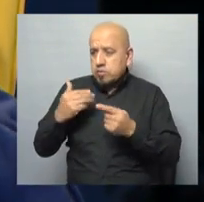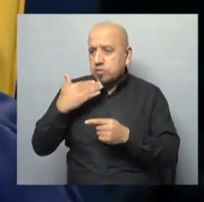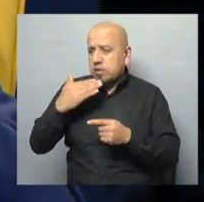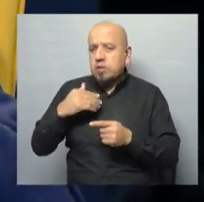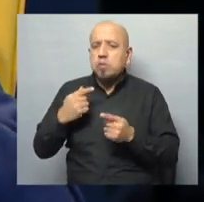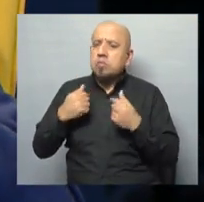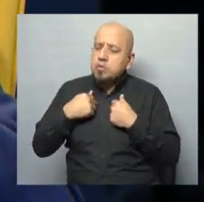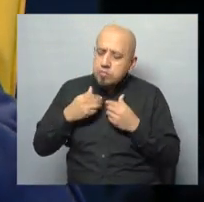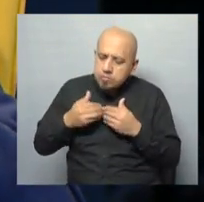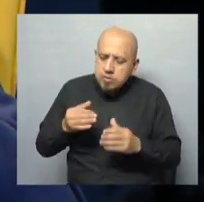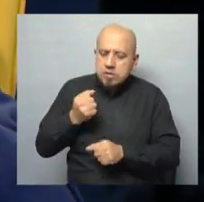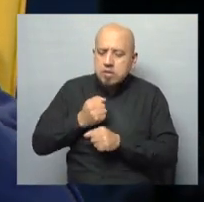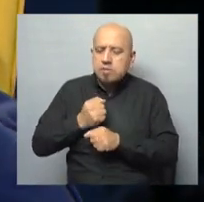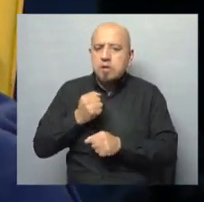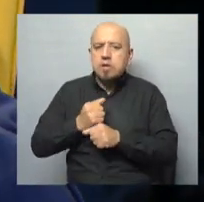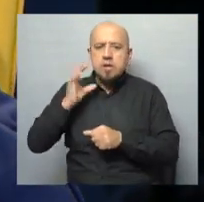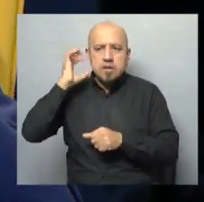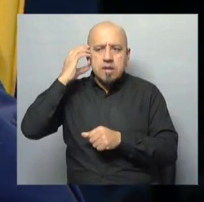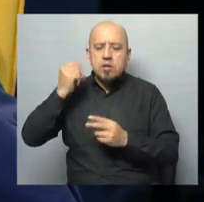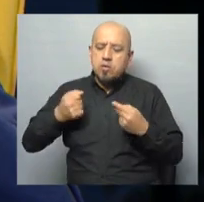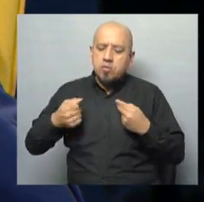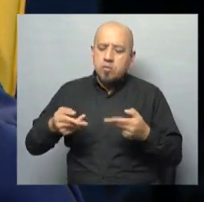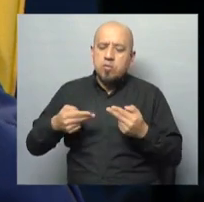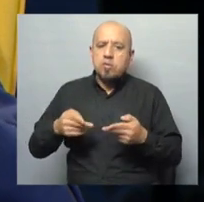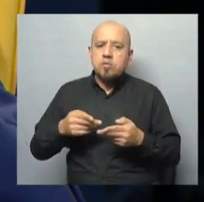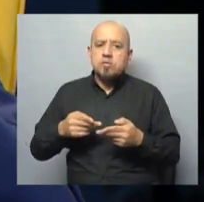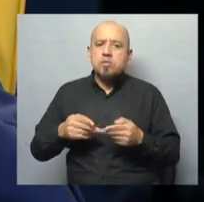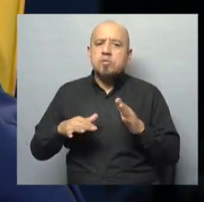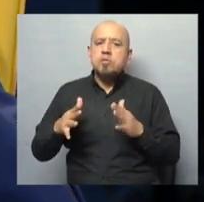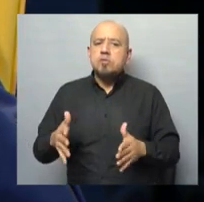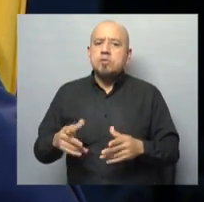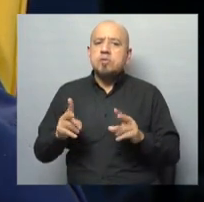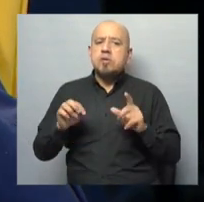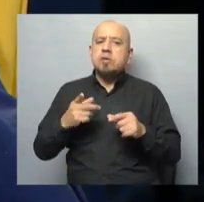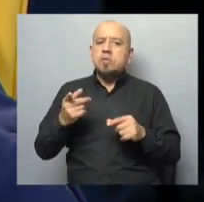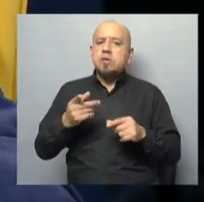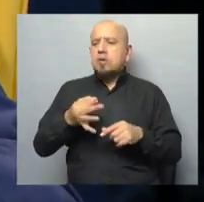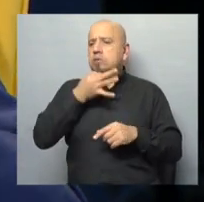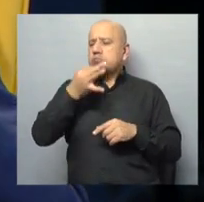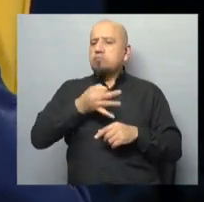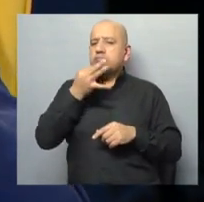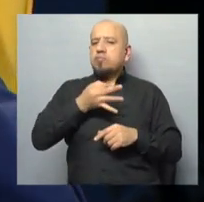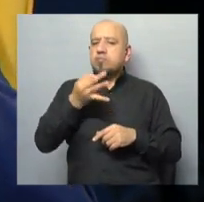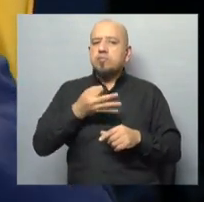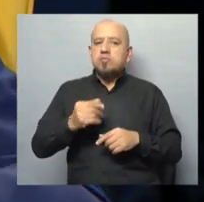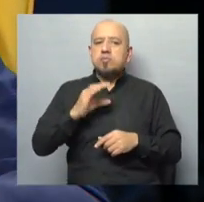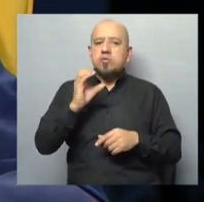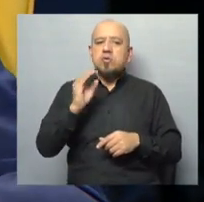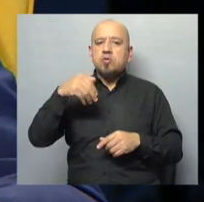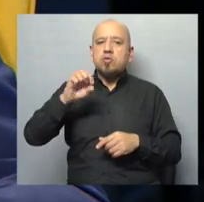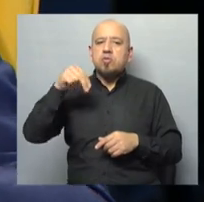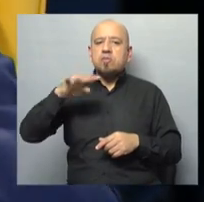cuando empecé a trabajar en radio en fútbol que el el rótulo de comentarista me parecía muy peso